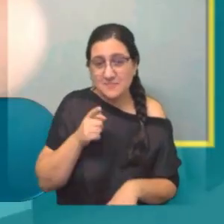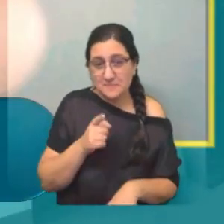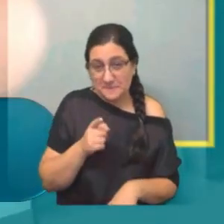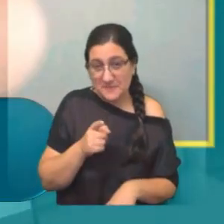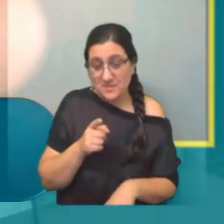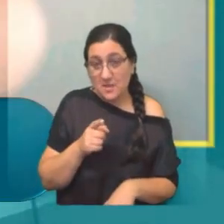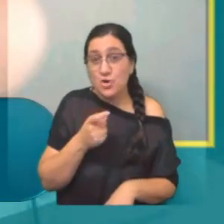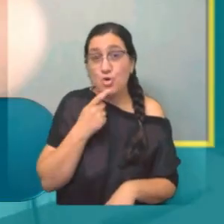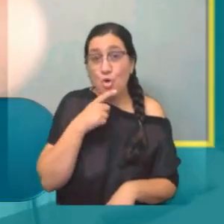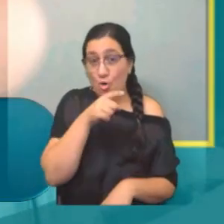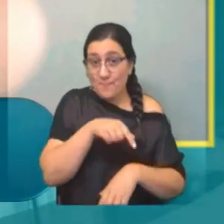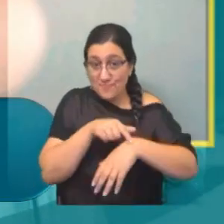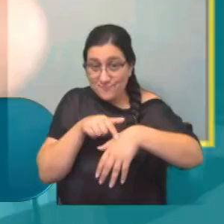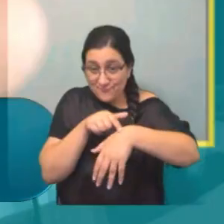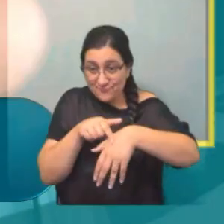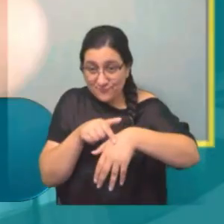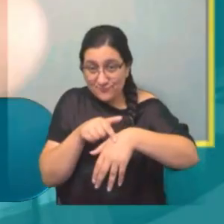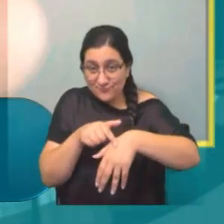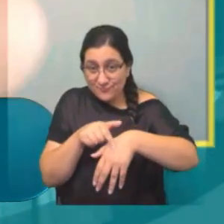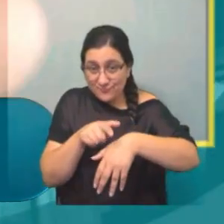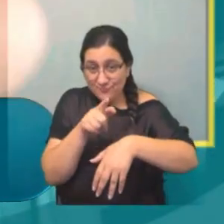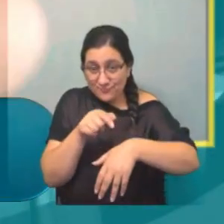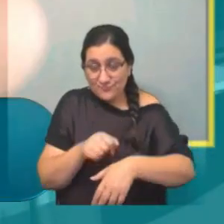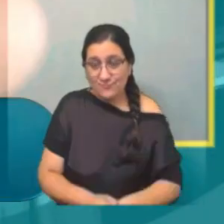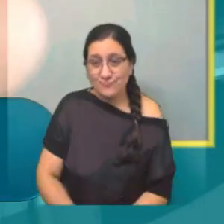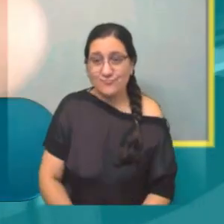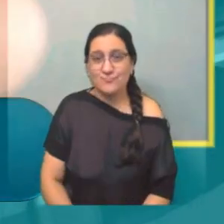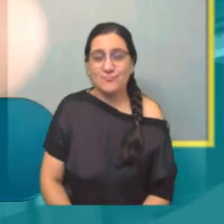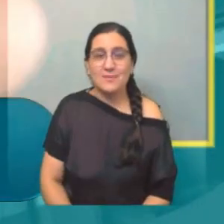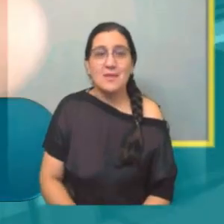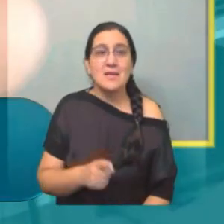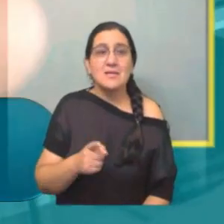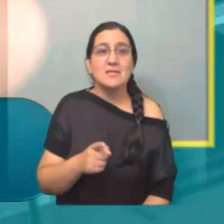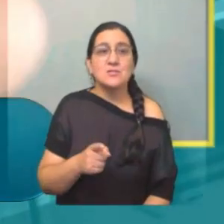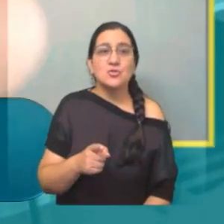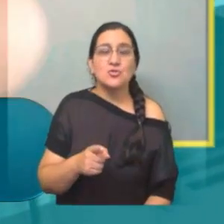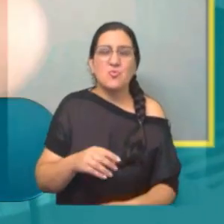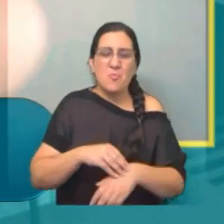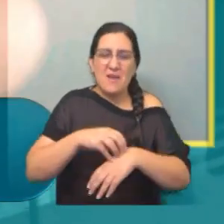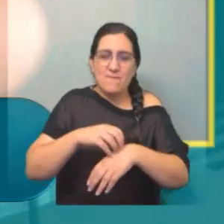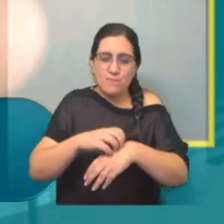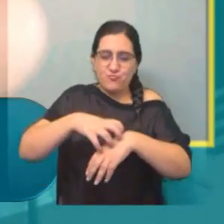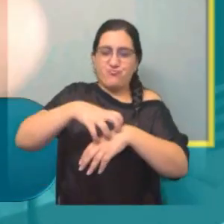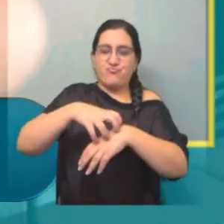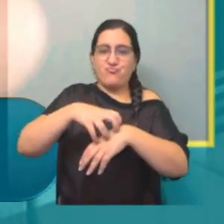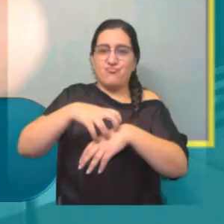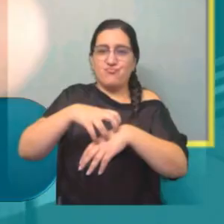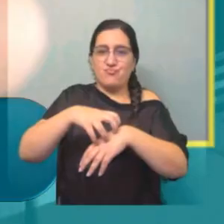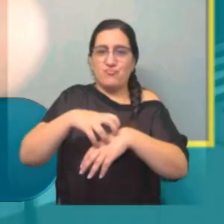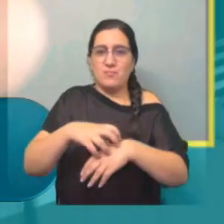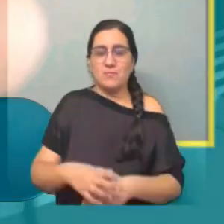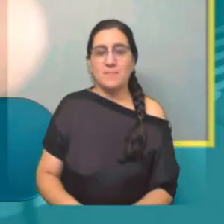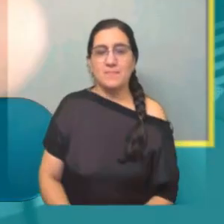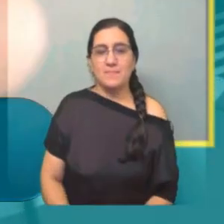por ejemplo, una cicatriz que tiene un tipo de cicatriz que ya queda como hipertrófica, es decir, queda como con relieve hacia